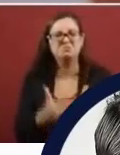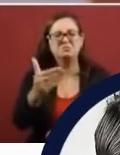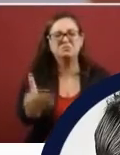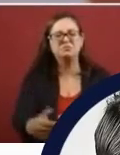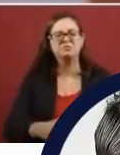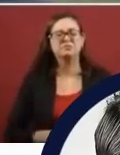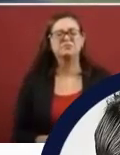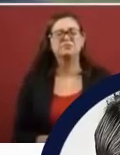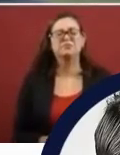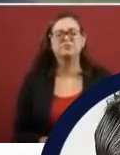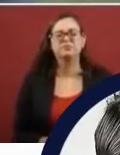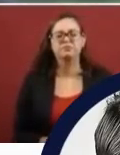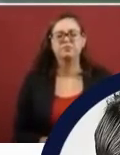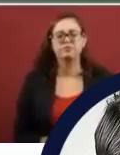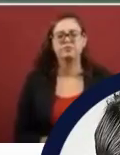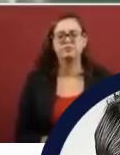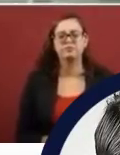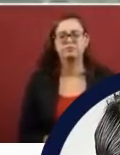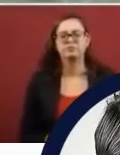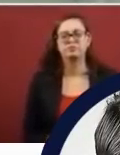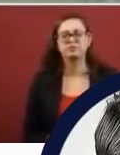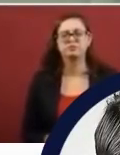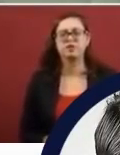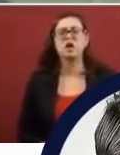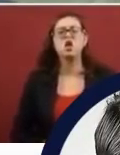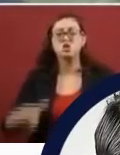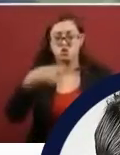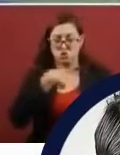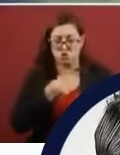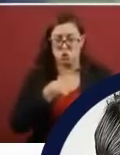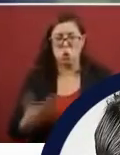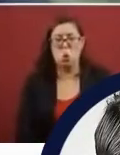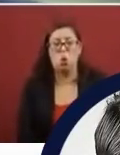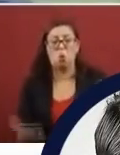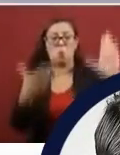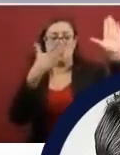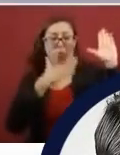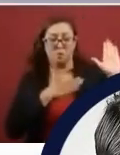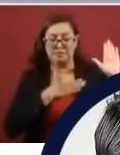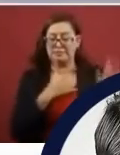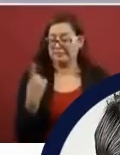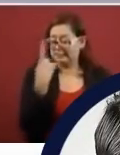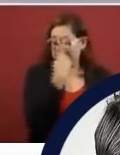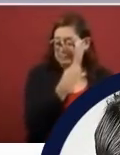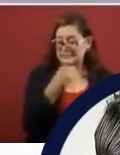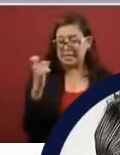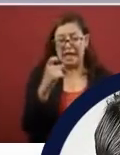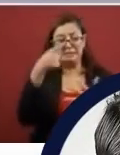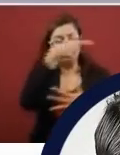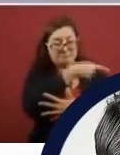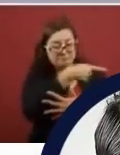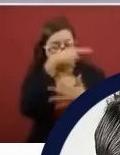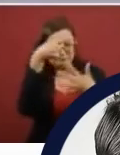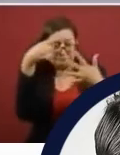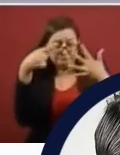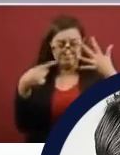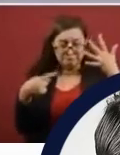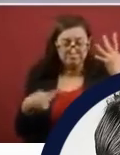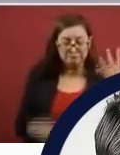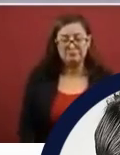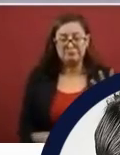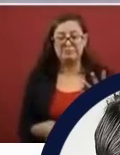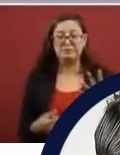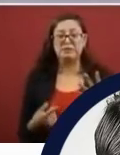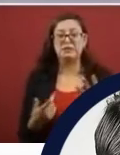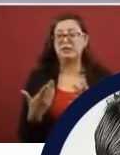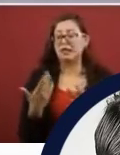el crecimiento de este país por fin ponga a los pobres en el centro y le dé viabilidad. Ese es mi análisis a prospectiva, que siento